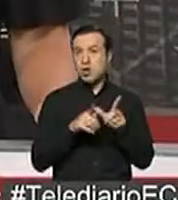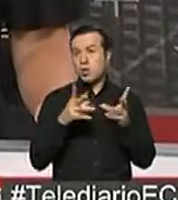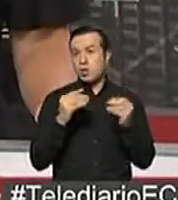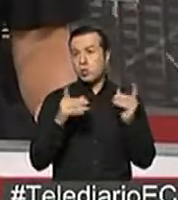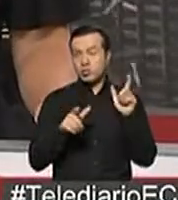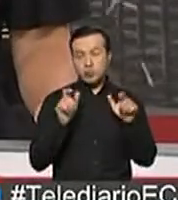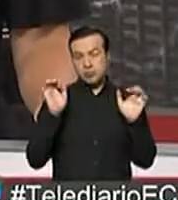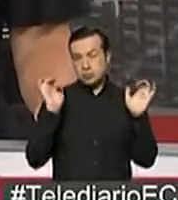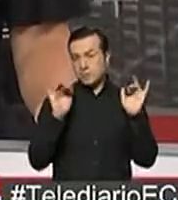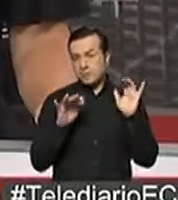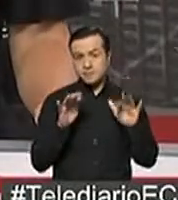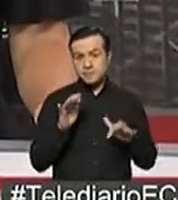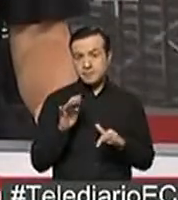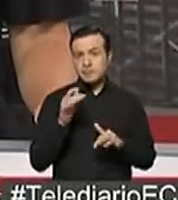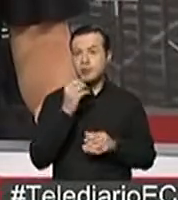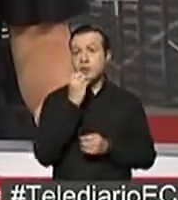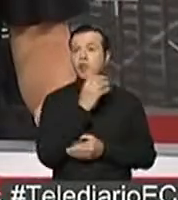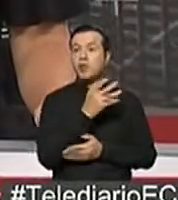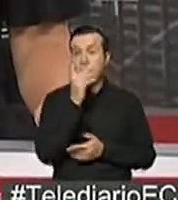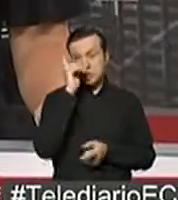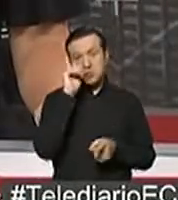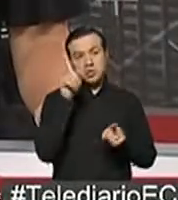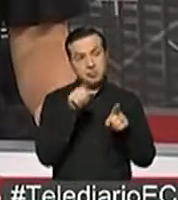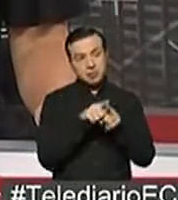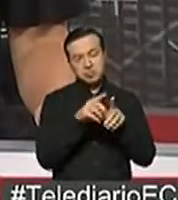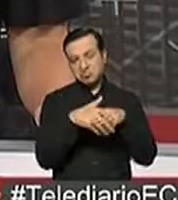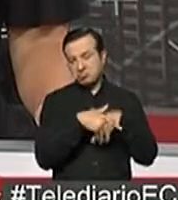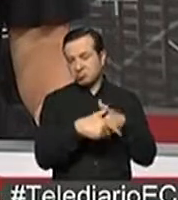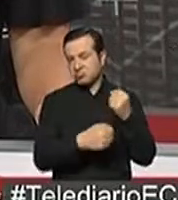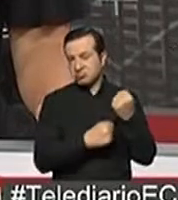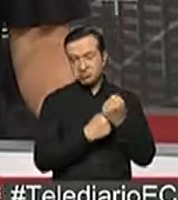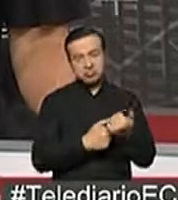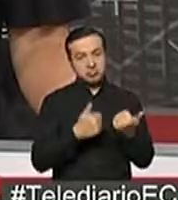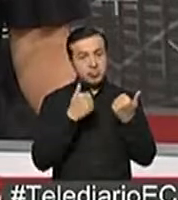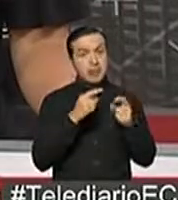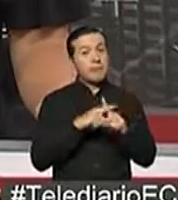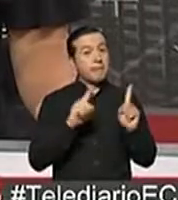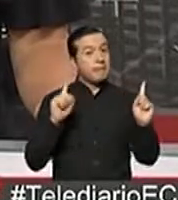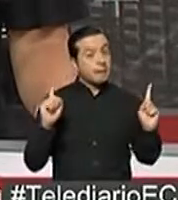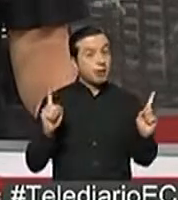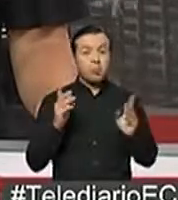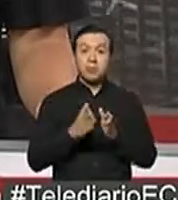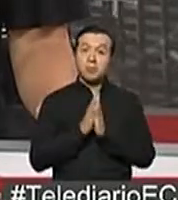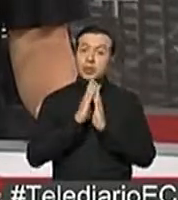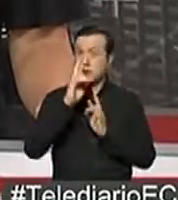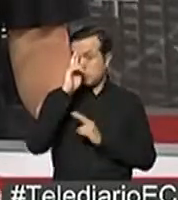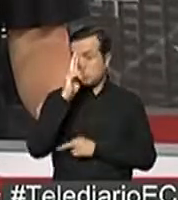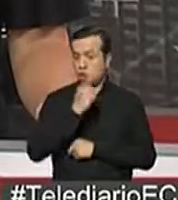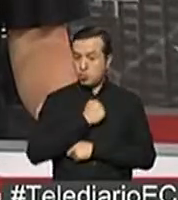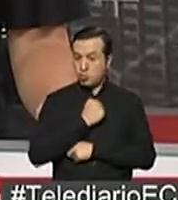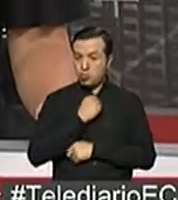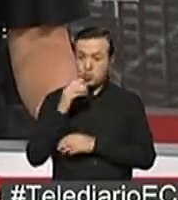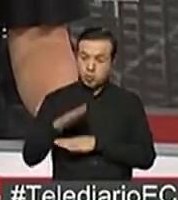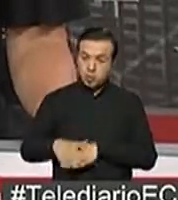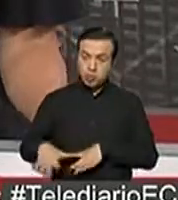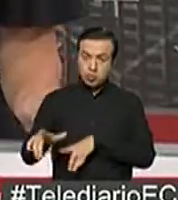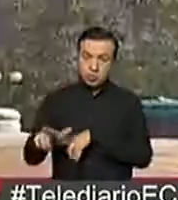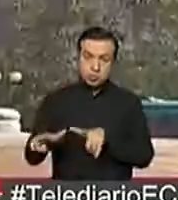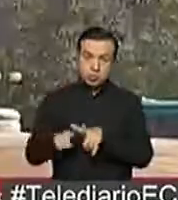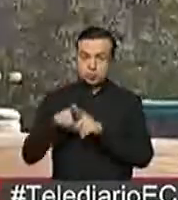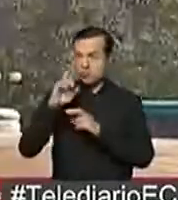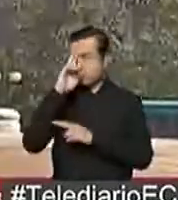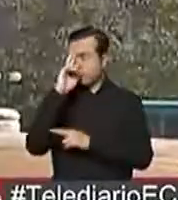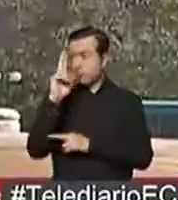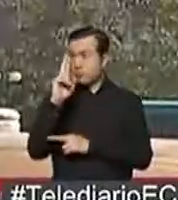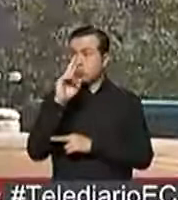concentran los manifestantes, afirmaron que están de acuerdo con las manifestaciones sociales. Sin embargo, piden respeto a la propiedad privada.